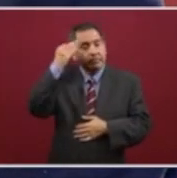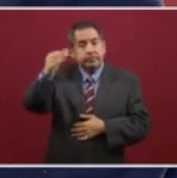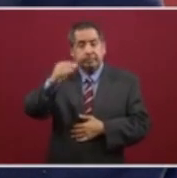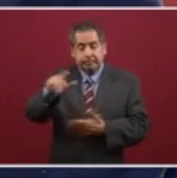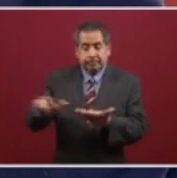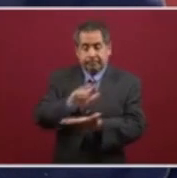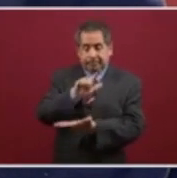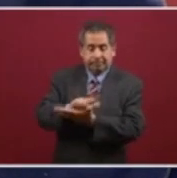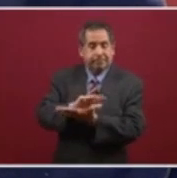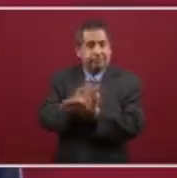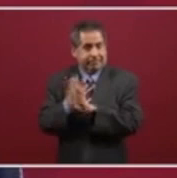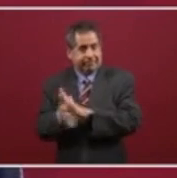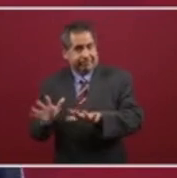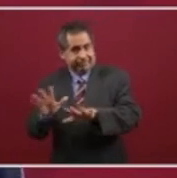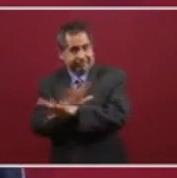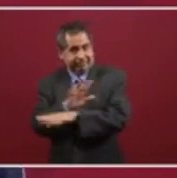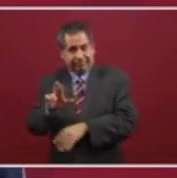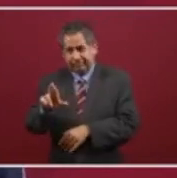al Porfiriato,